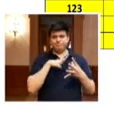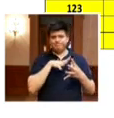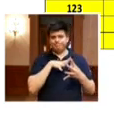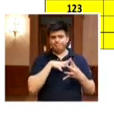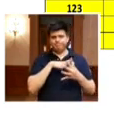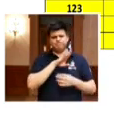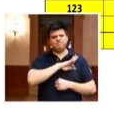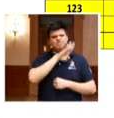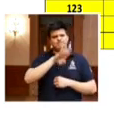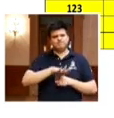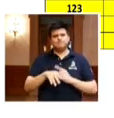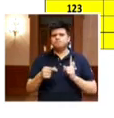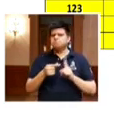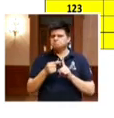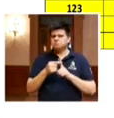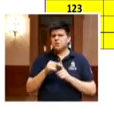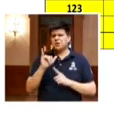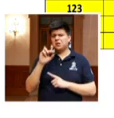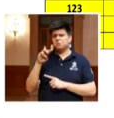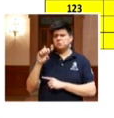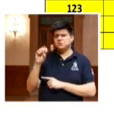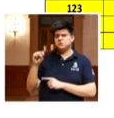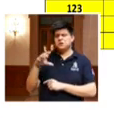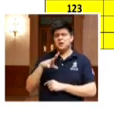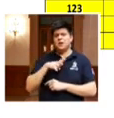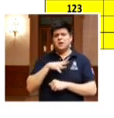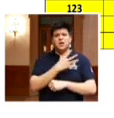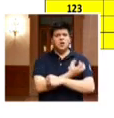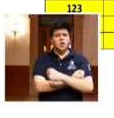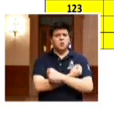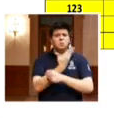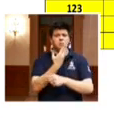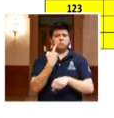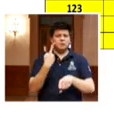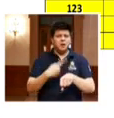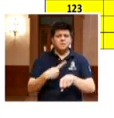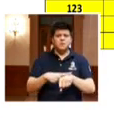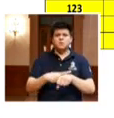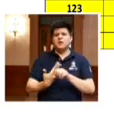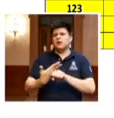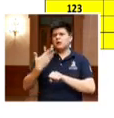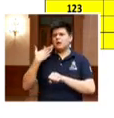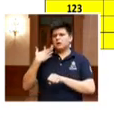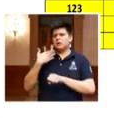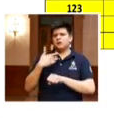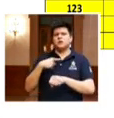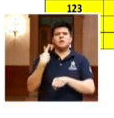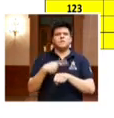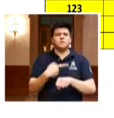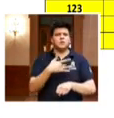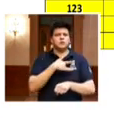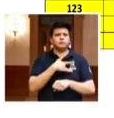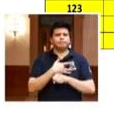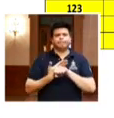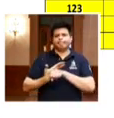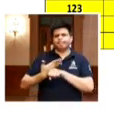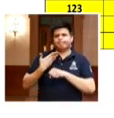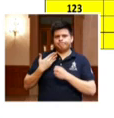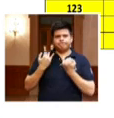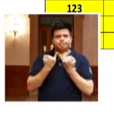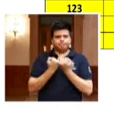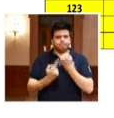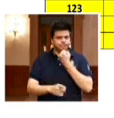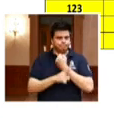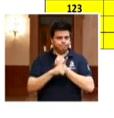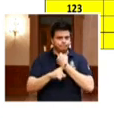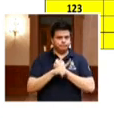que falleció también en el Seguro Social con hipertensión arterial sistémica, enfermedad cardíaca previa y obesidad